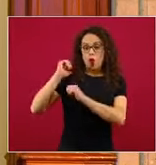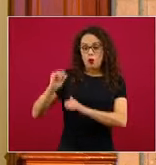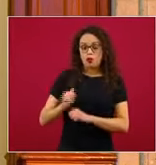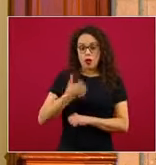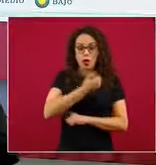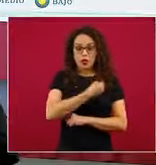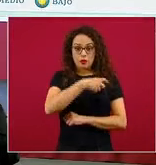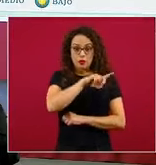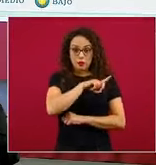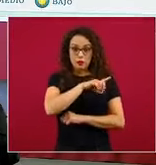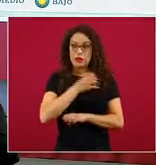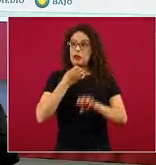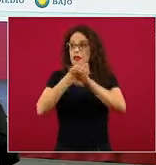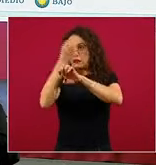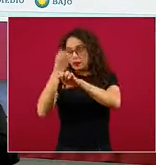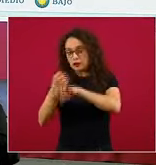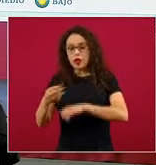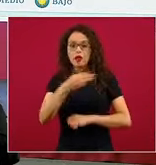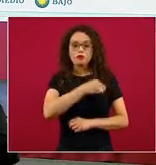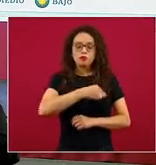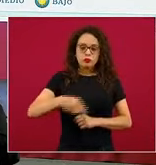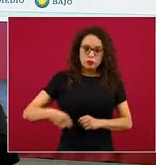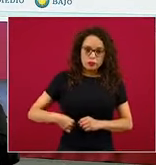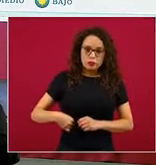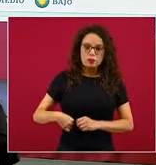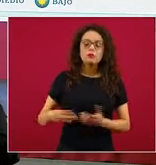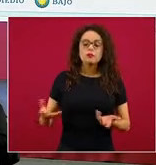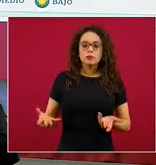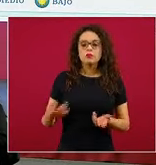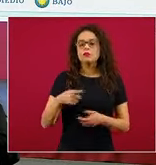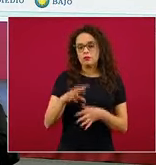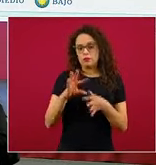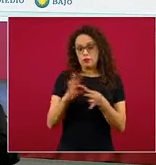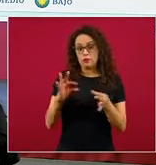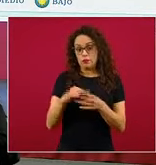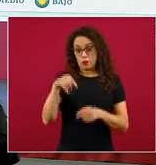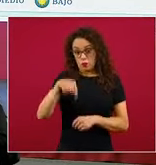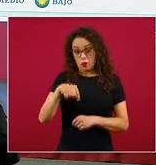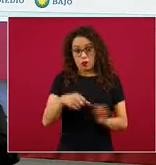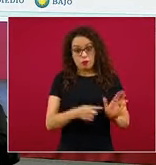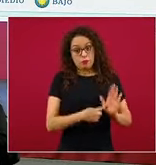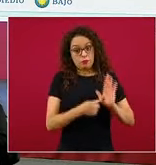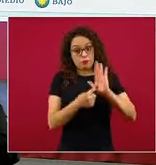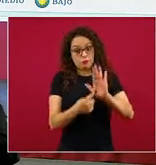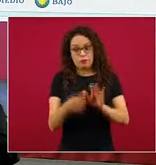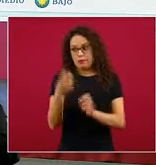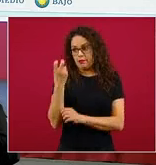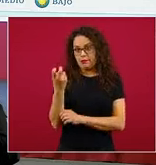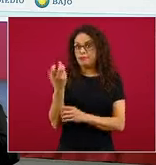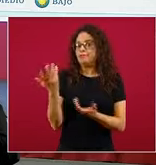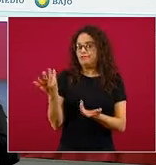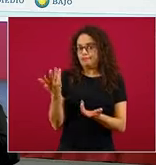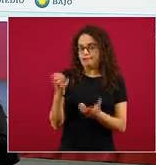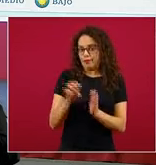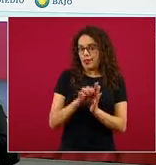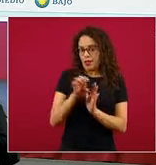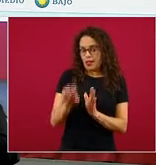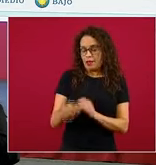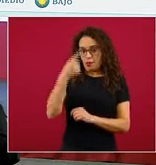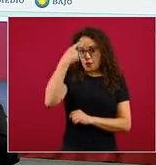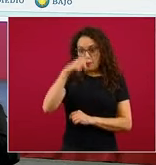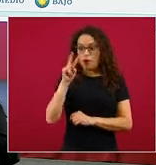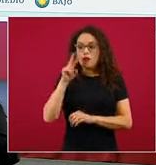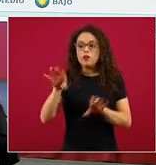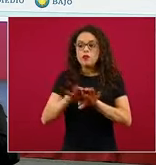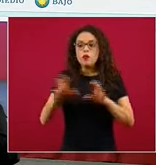sanitarias estatales y municipales, hoy día vamos a tener una exposición importante, por ejemplo, de este marco, implementan para que